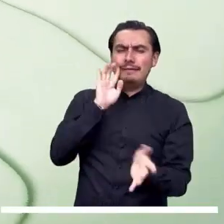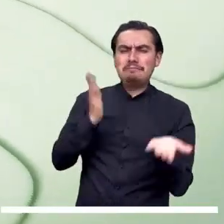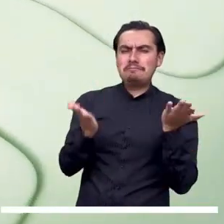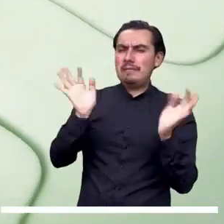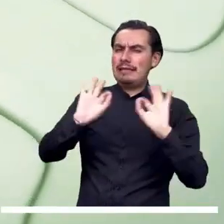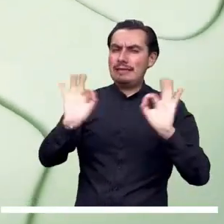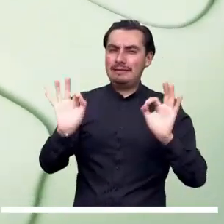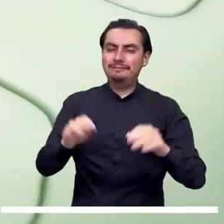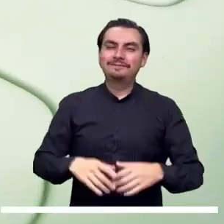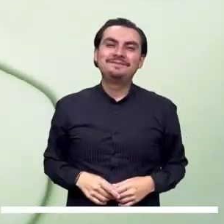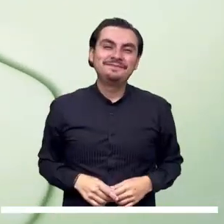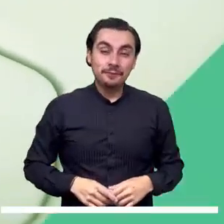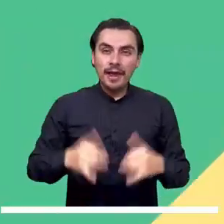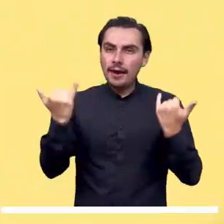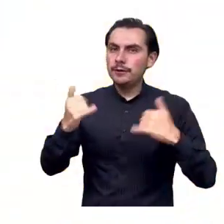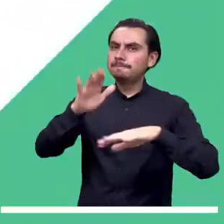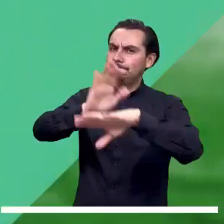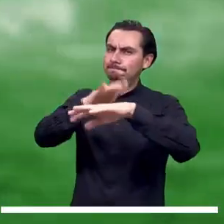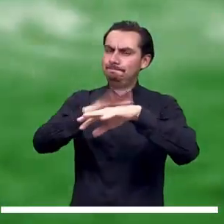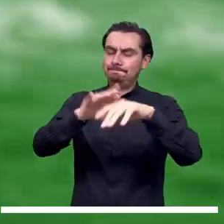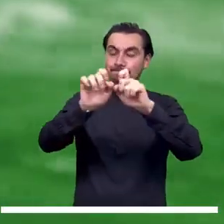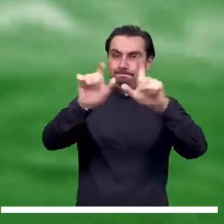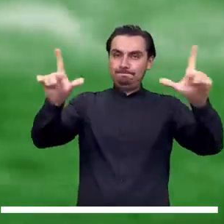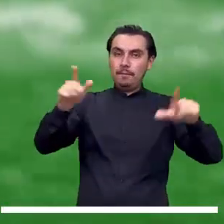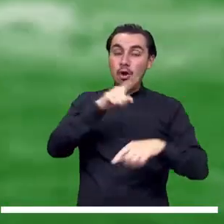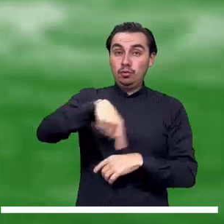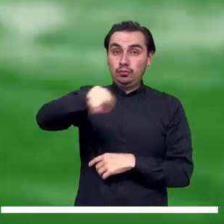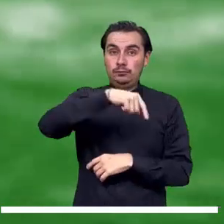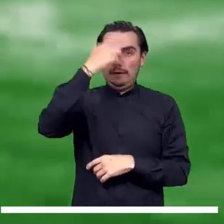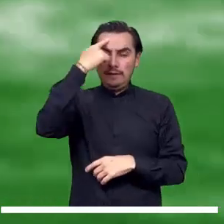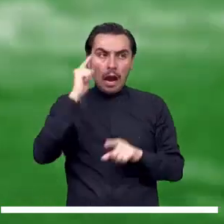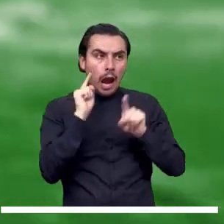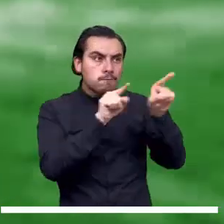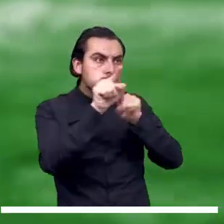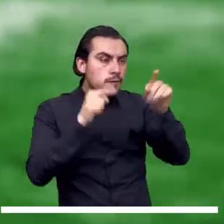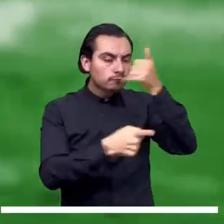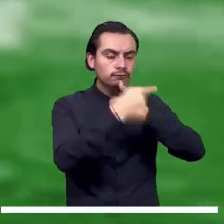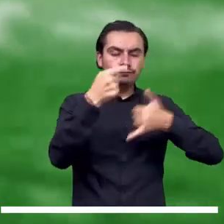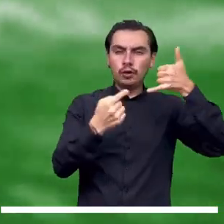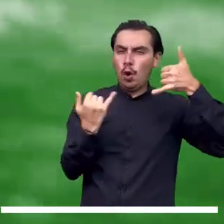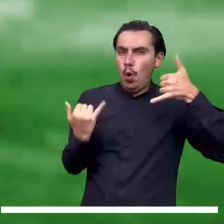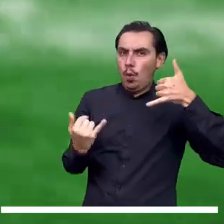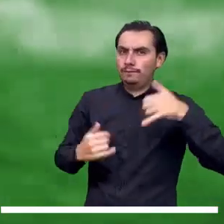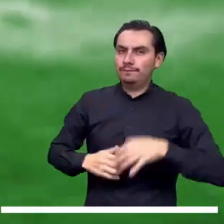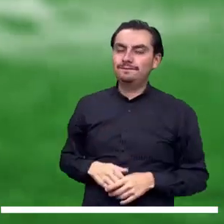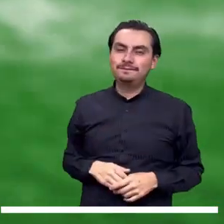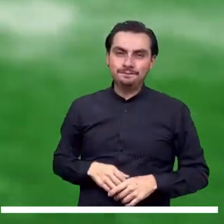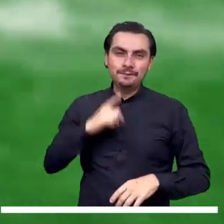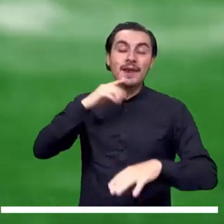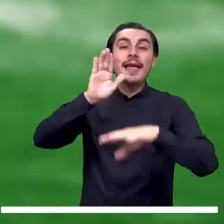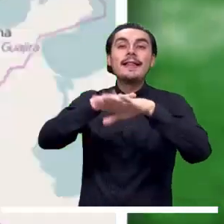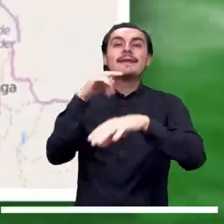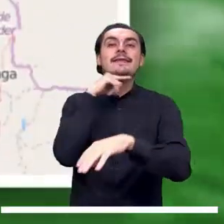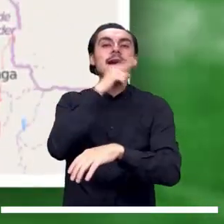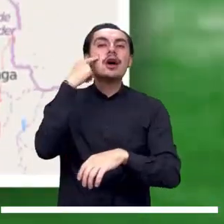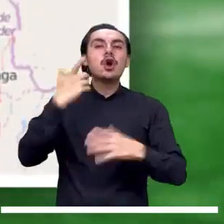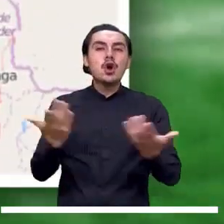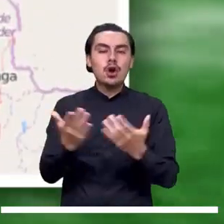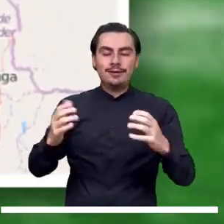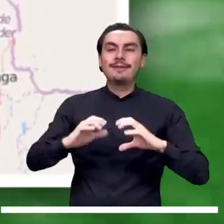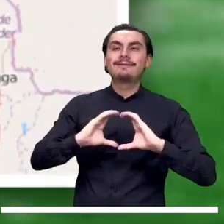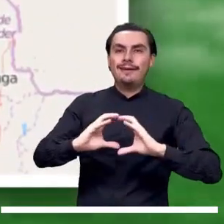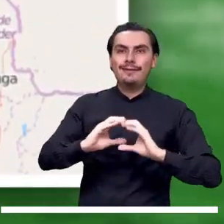a lo largo de la ciudad. Tenga presentes las principales alertas meteorológicas que se encuentran activas a esta